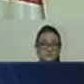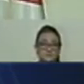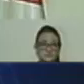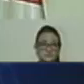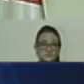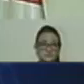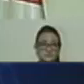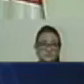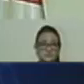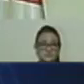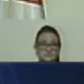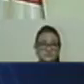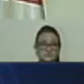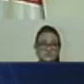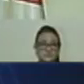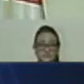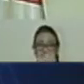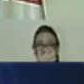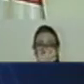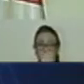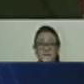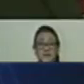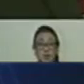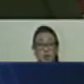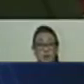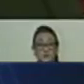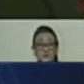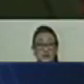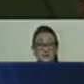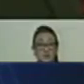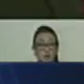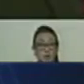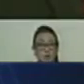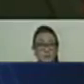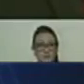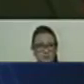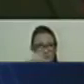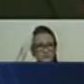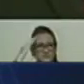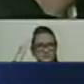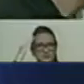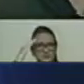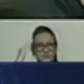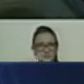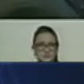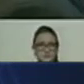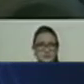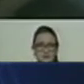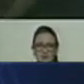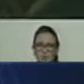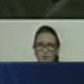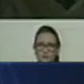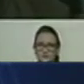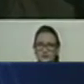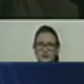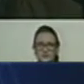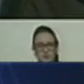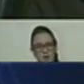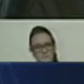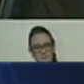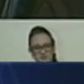¿Quién organiza las elecciones en Colombia? ¿Alguien se ha preguntado? ¿Quién organiza las elecciones en